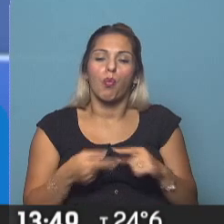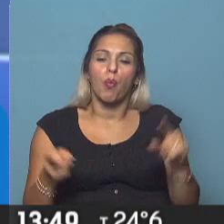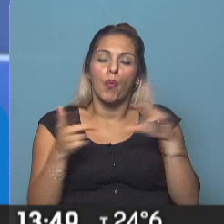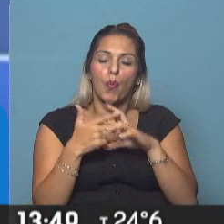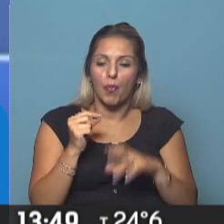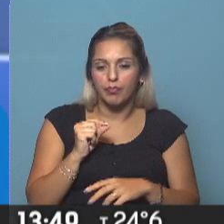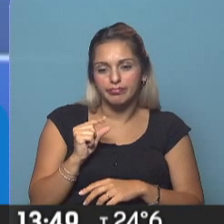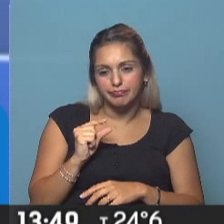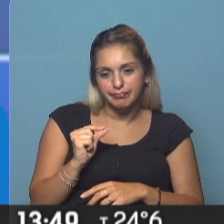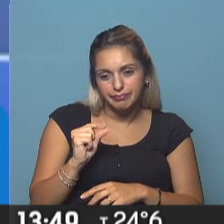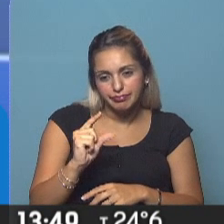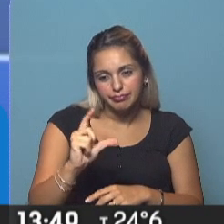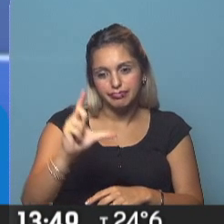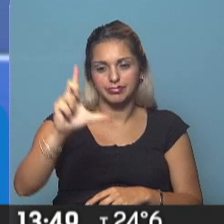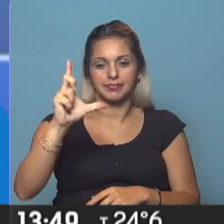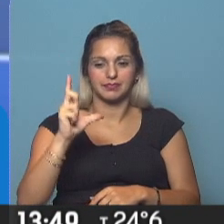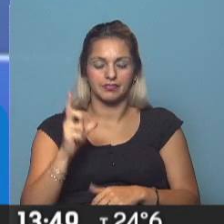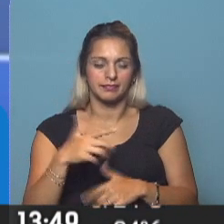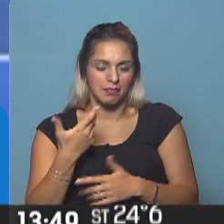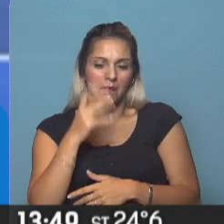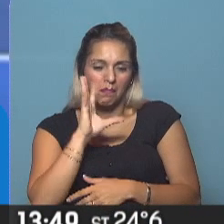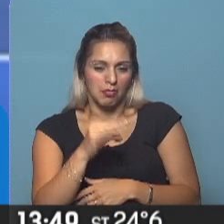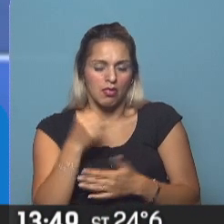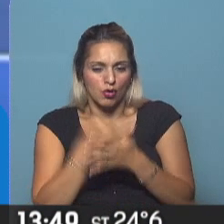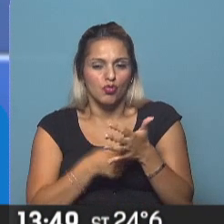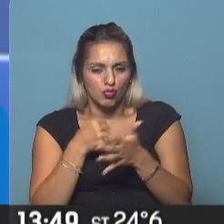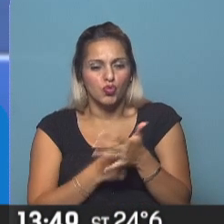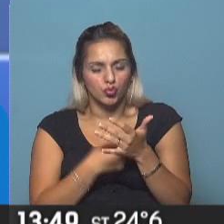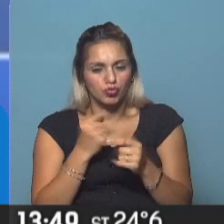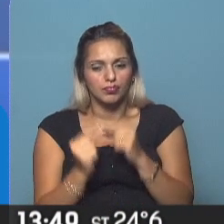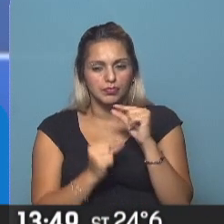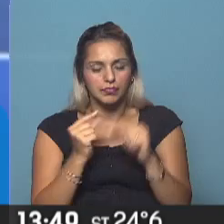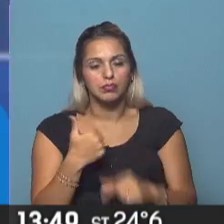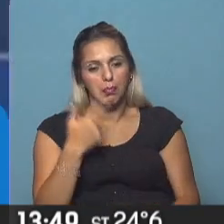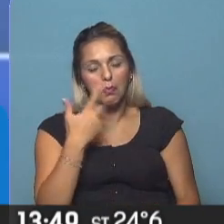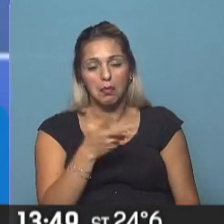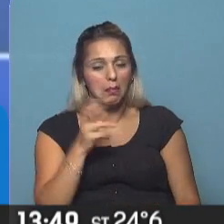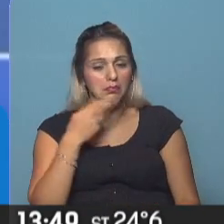se nota con un esfuerzo moderado. No tuvo